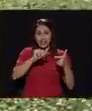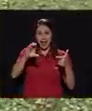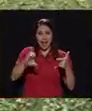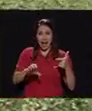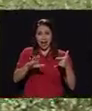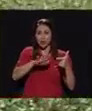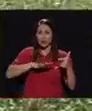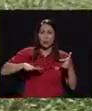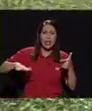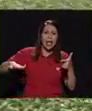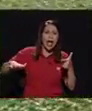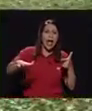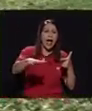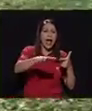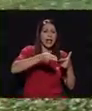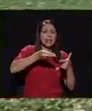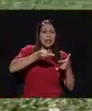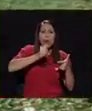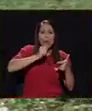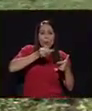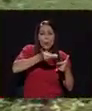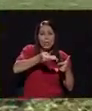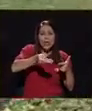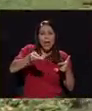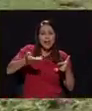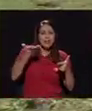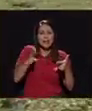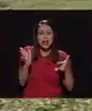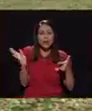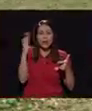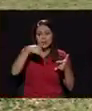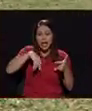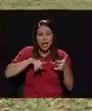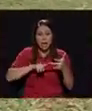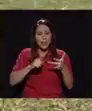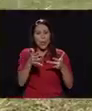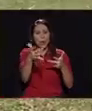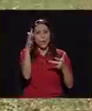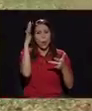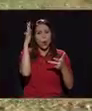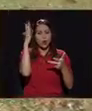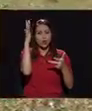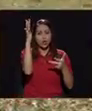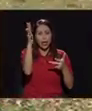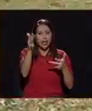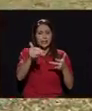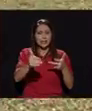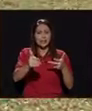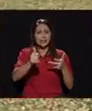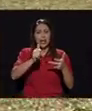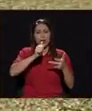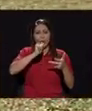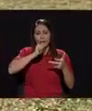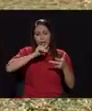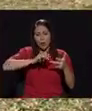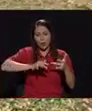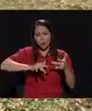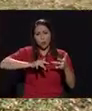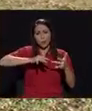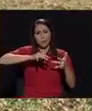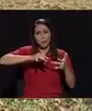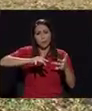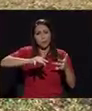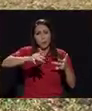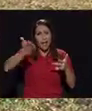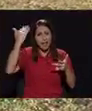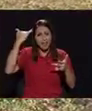de Heredia y de San Carlos, por ejemplo, donde tenemos extensas áreas de humedales que ya desaparecieron. Tenemos bosques inundados